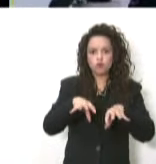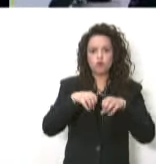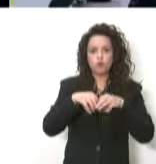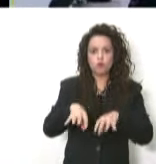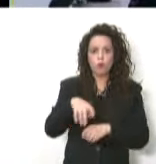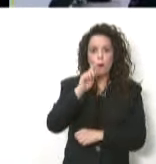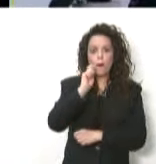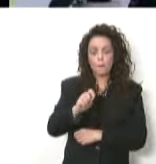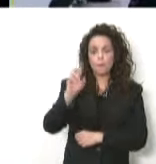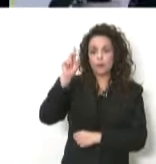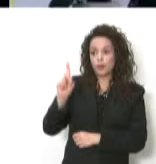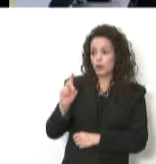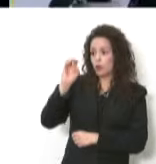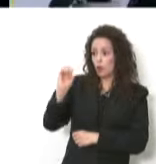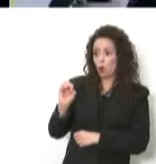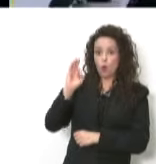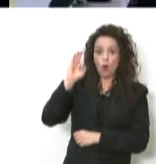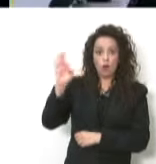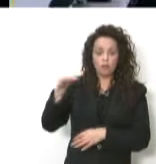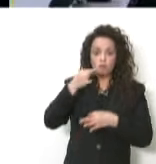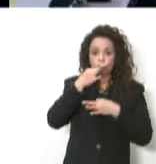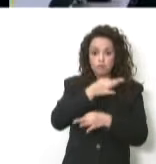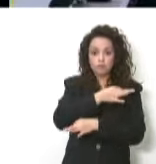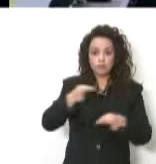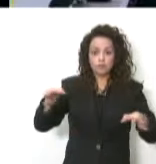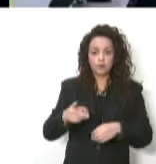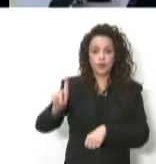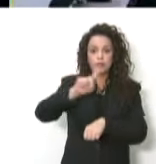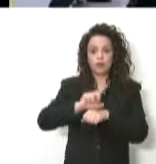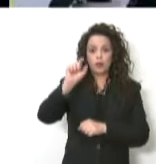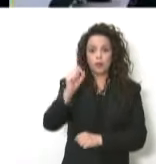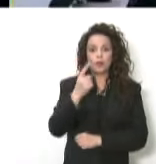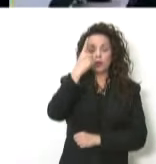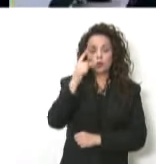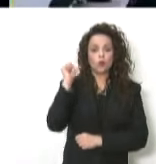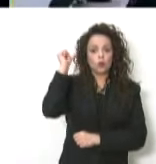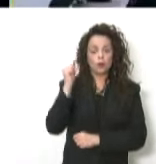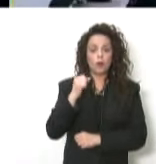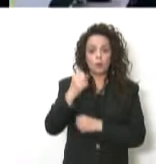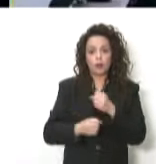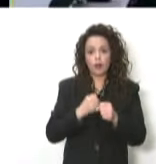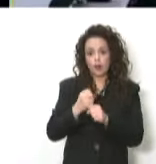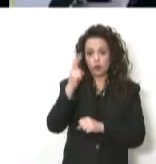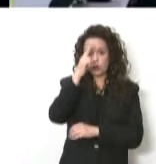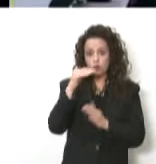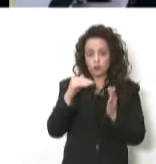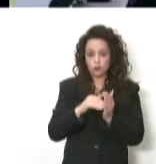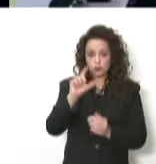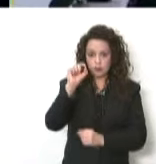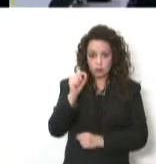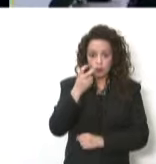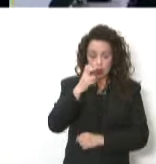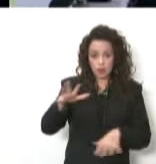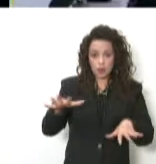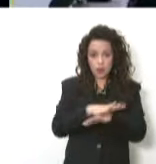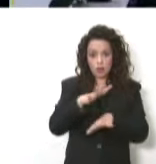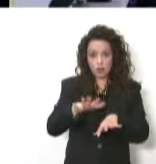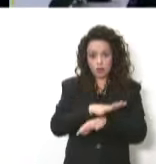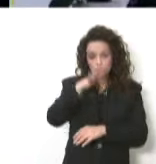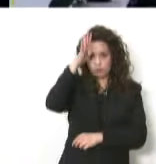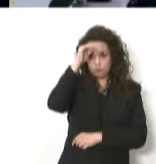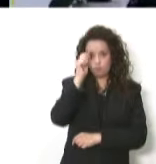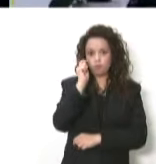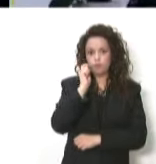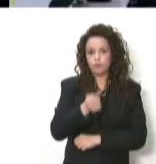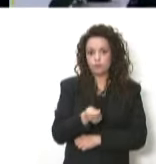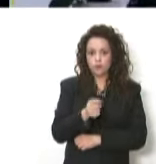vespertina del Diario Oficial de la Federación el 21 de abril de 2020 del acuerdo por el cual se modifica el similar